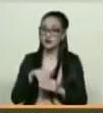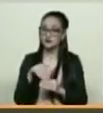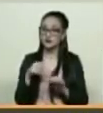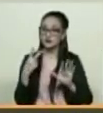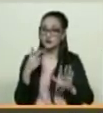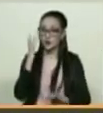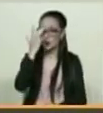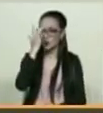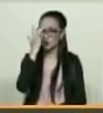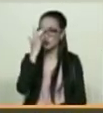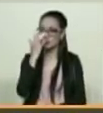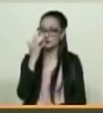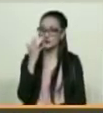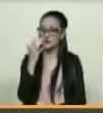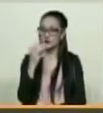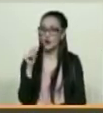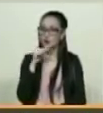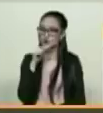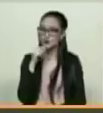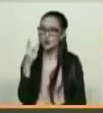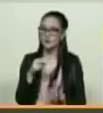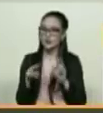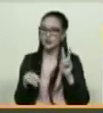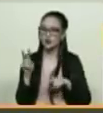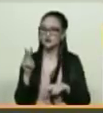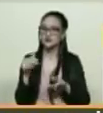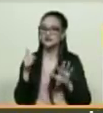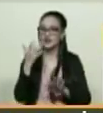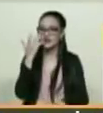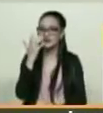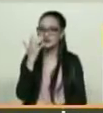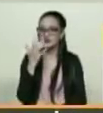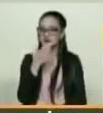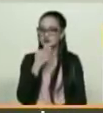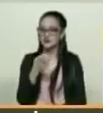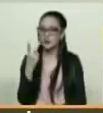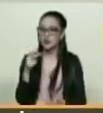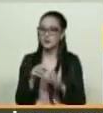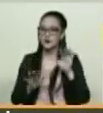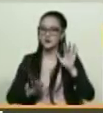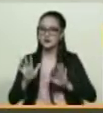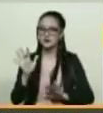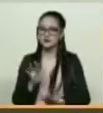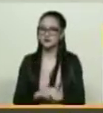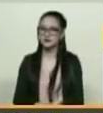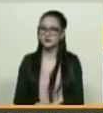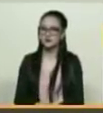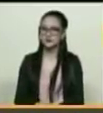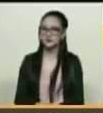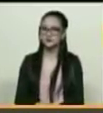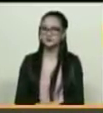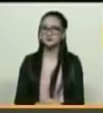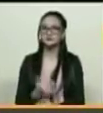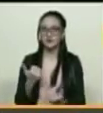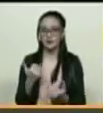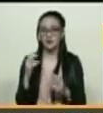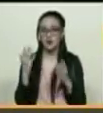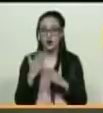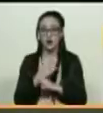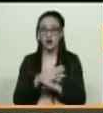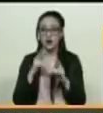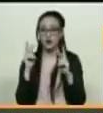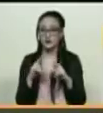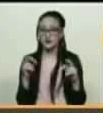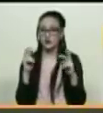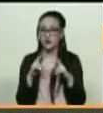7 de octubre de 2012 y del 6 de diciembre de 2015. En particular, las citadas auditorías afectarán